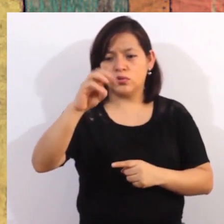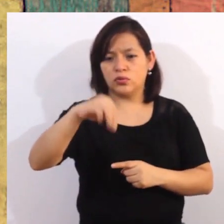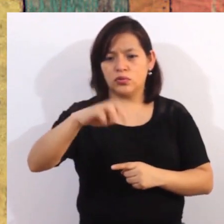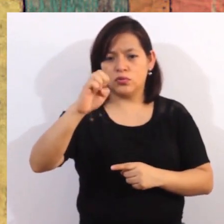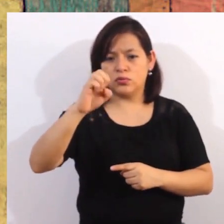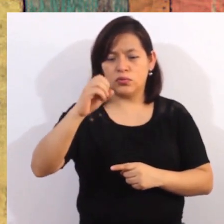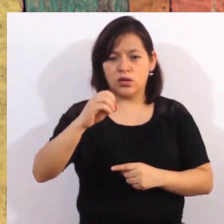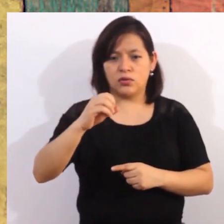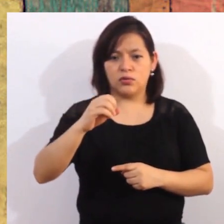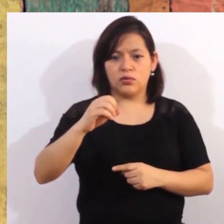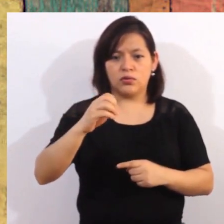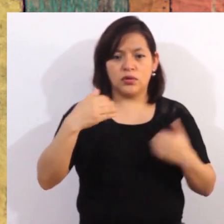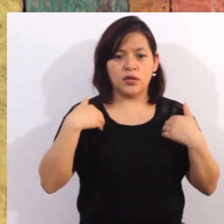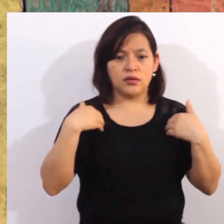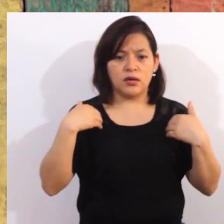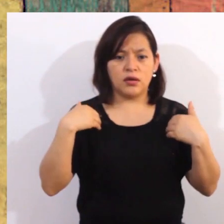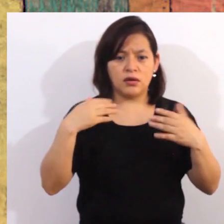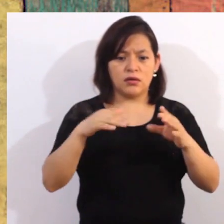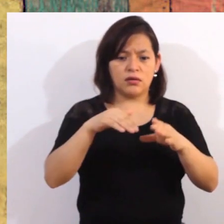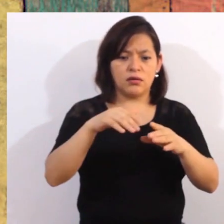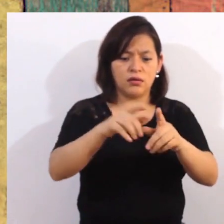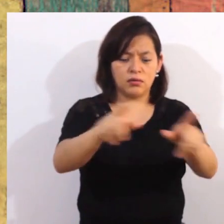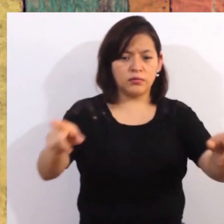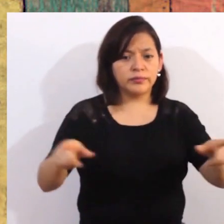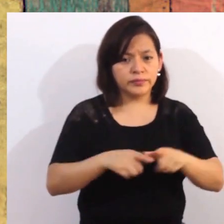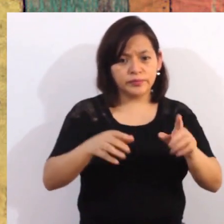que era muy codiciado para ese tiempo.